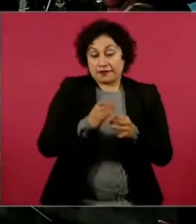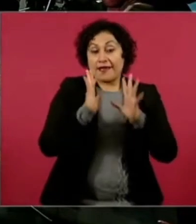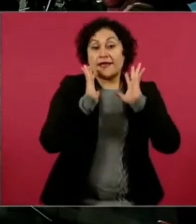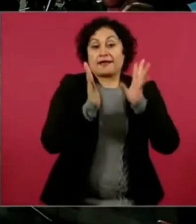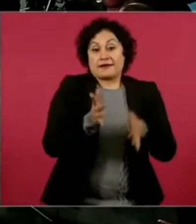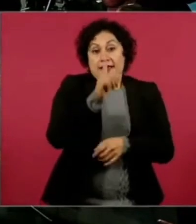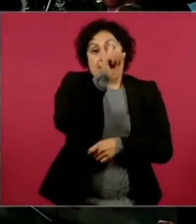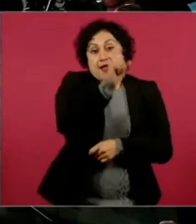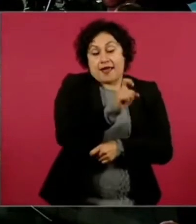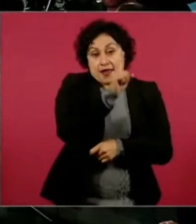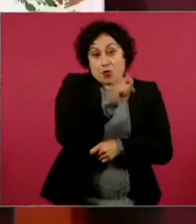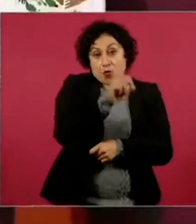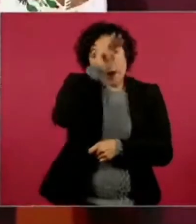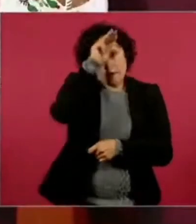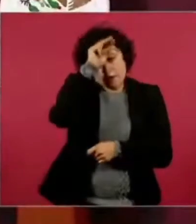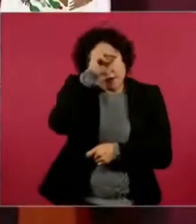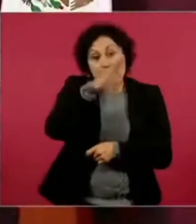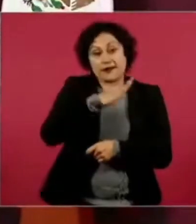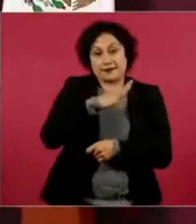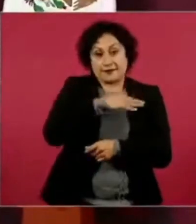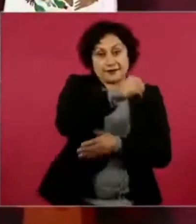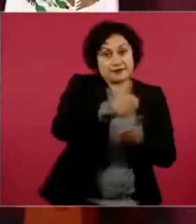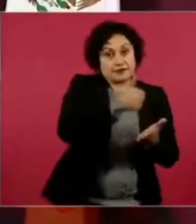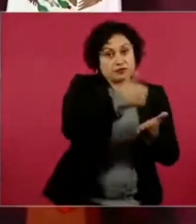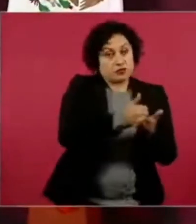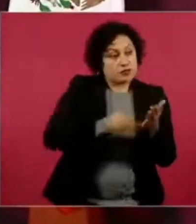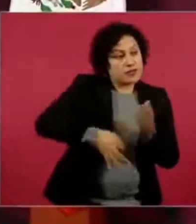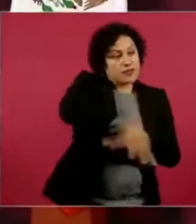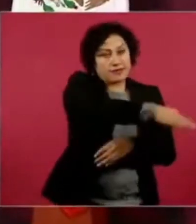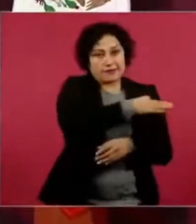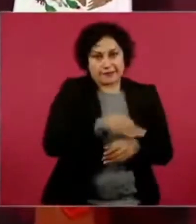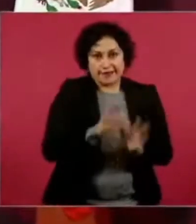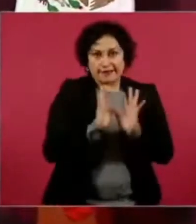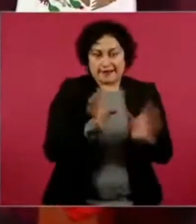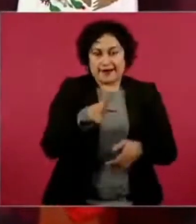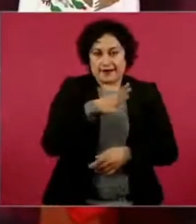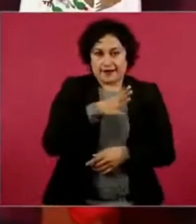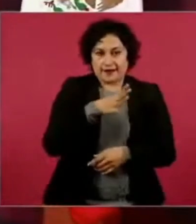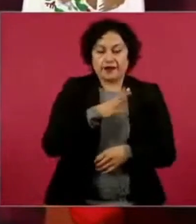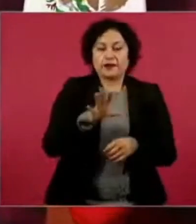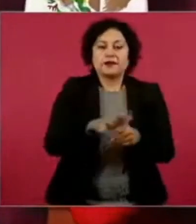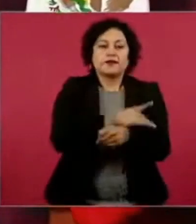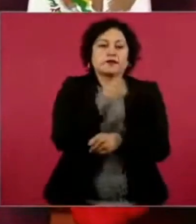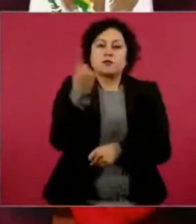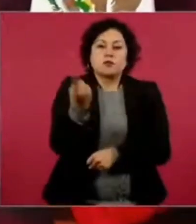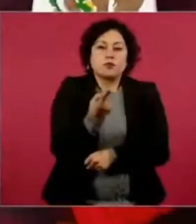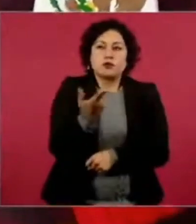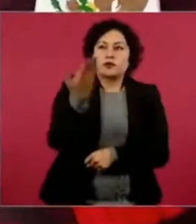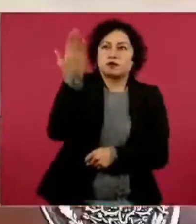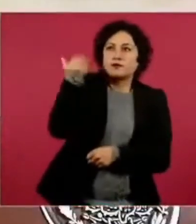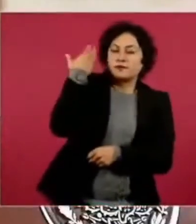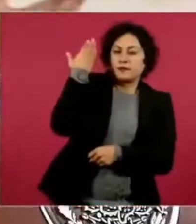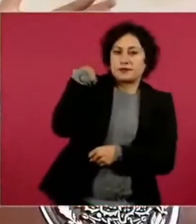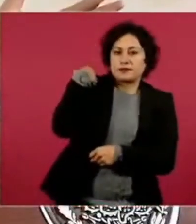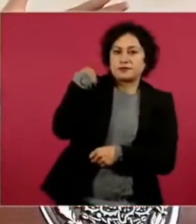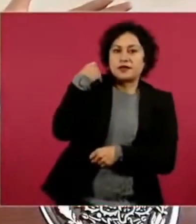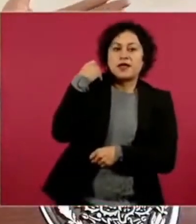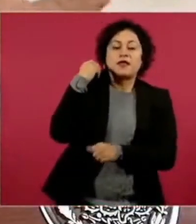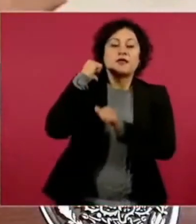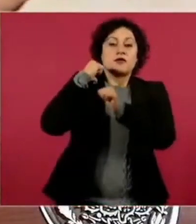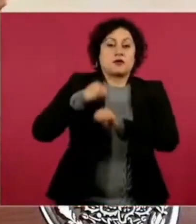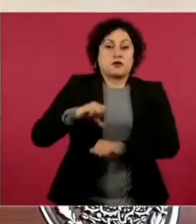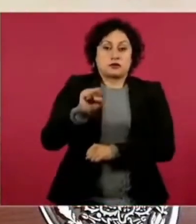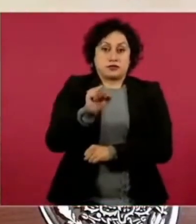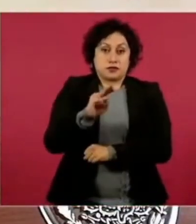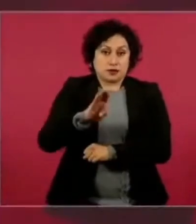en Monterrey y en la zona conurbada, porque con Samuel nos alcanzó a